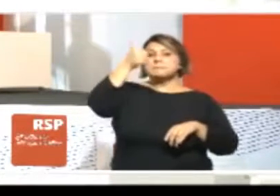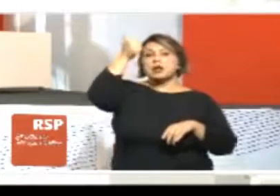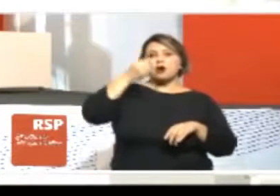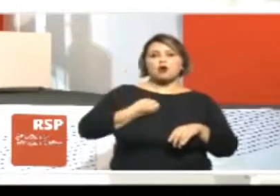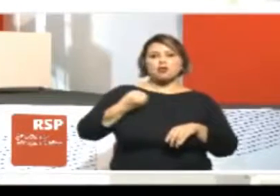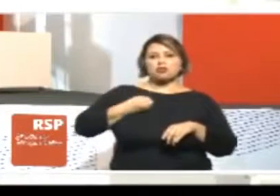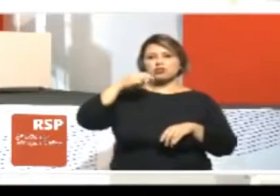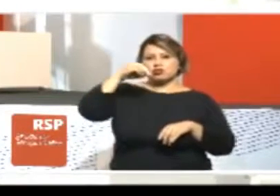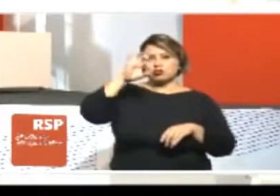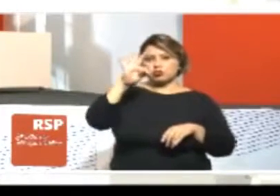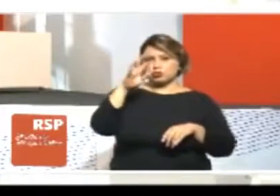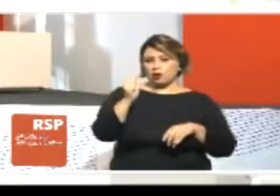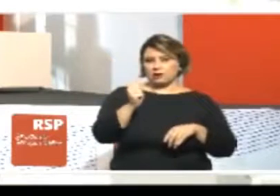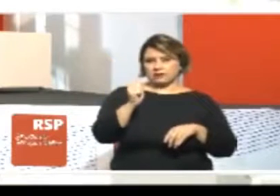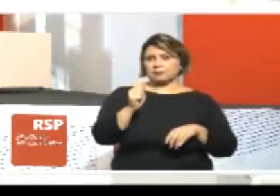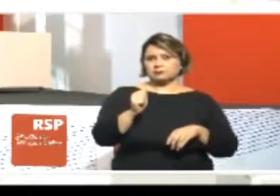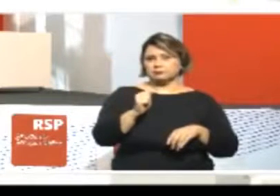todos